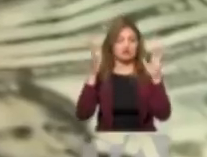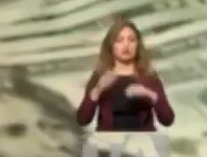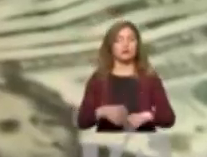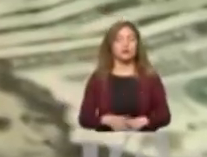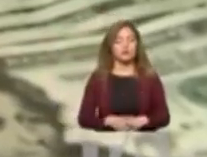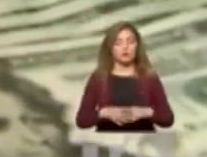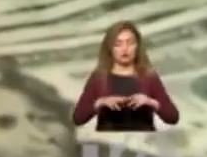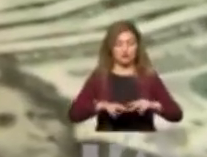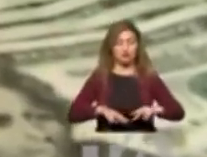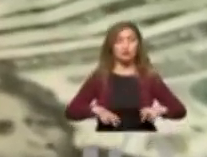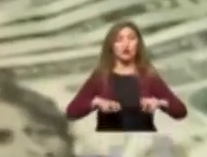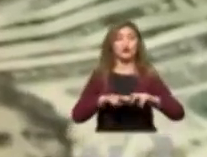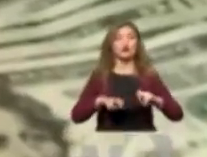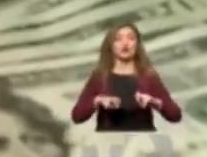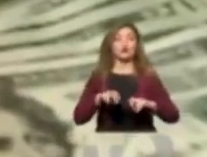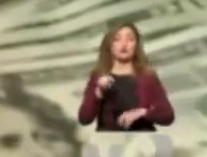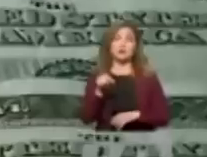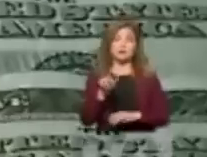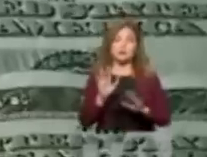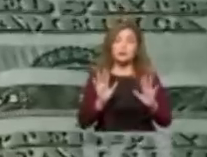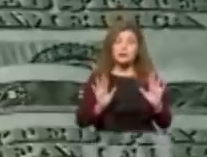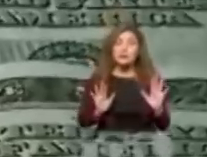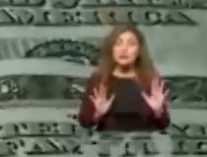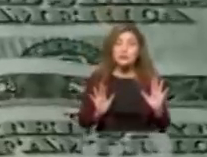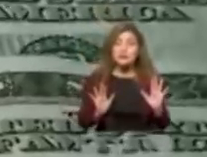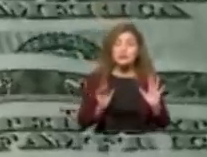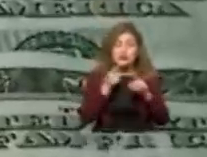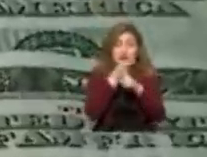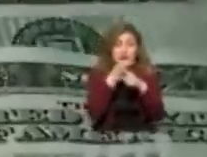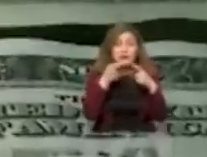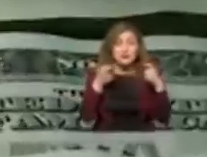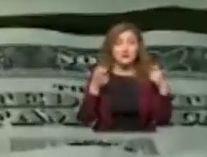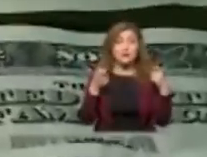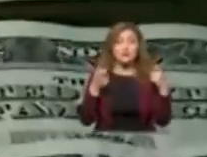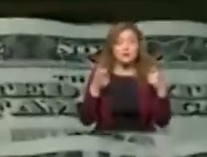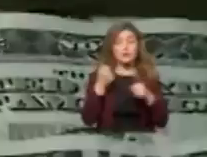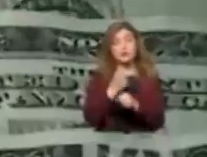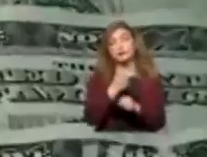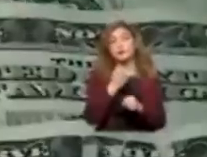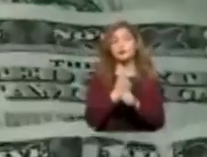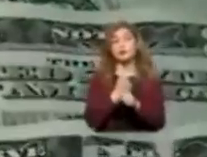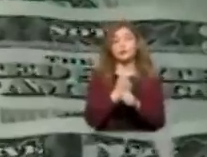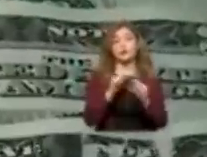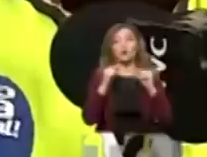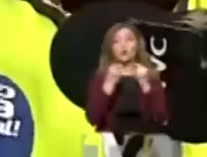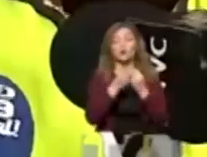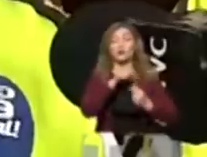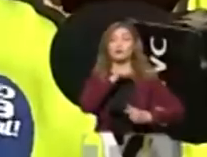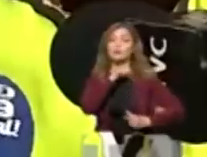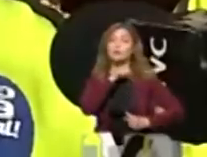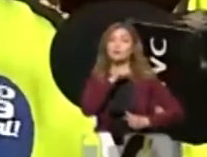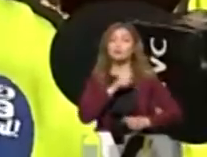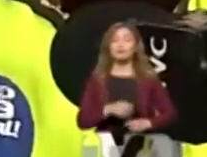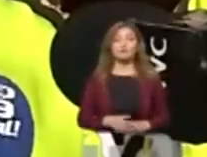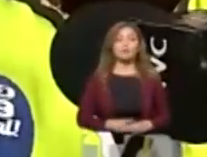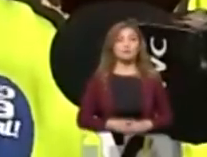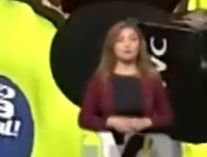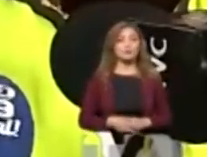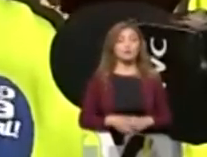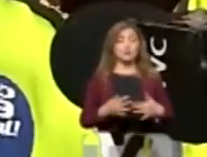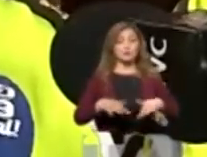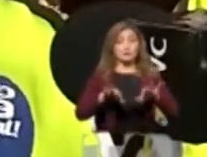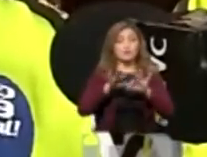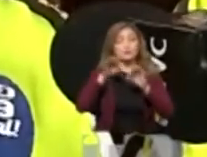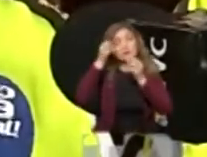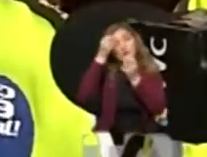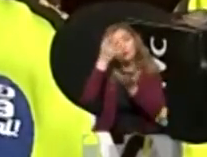y las investigaciones determinarán si esta falsificación es trabajo de una red delictiva. Es importante decir que la